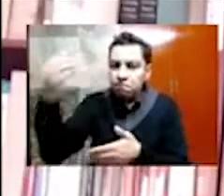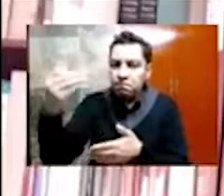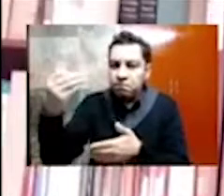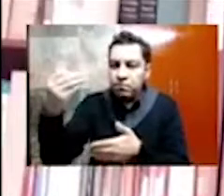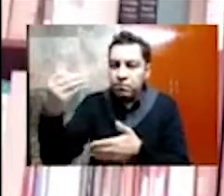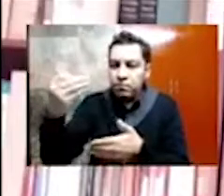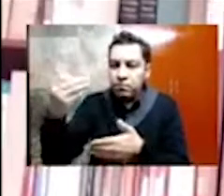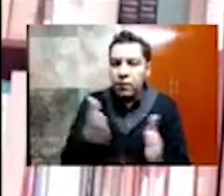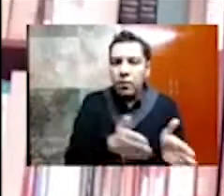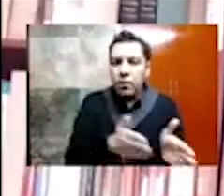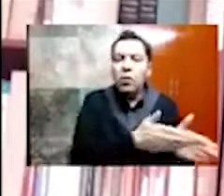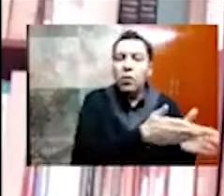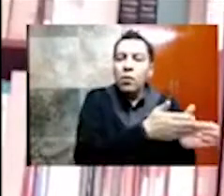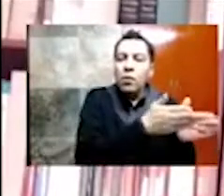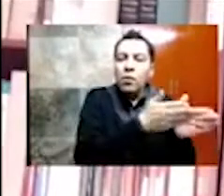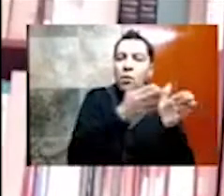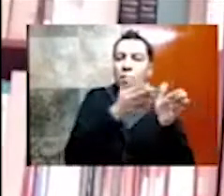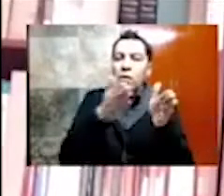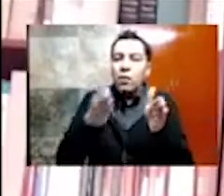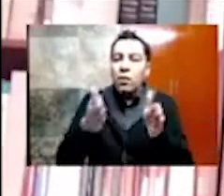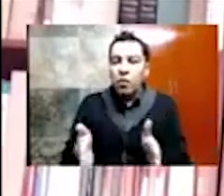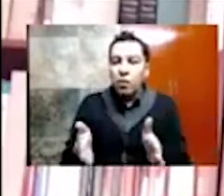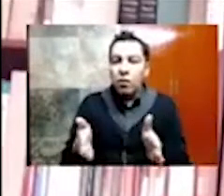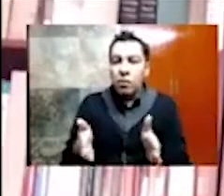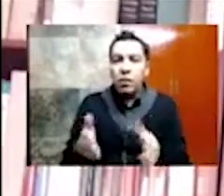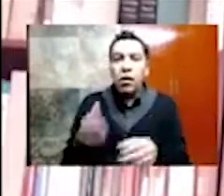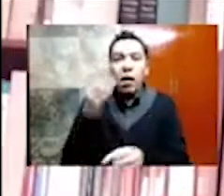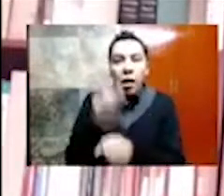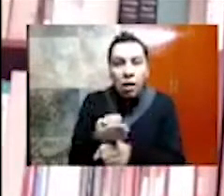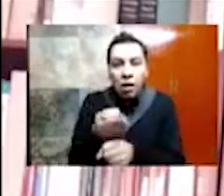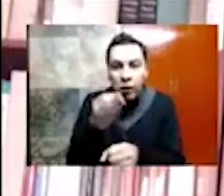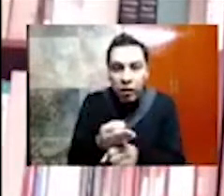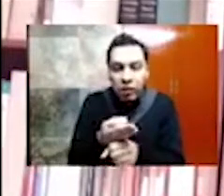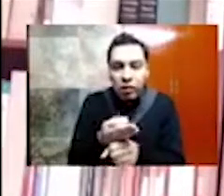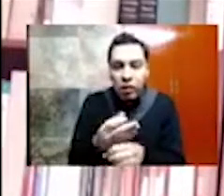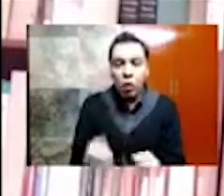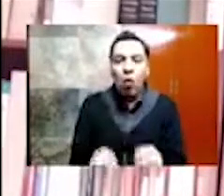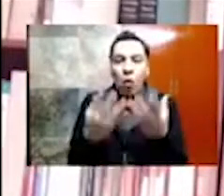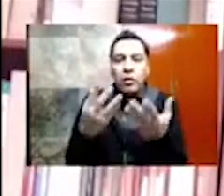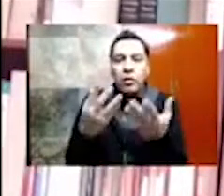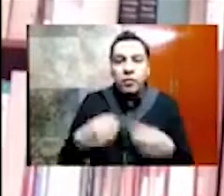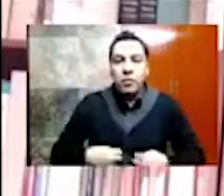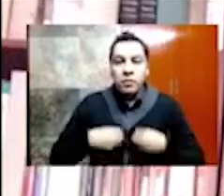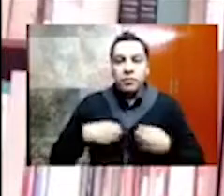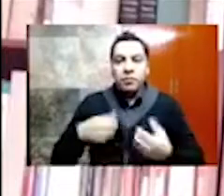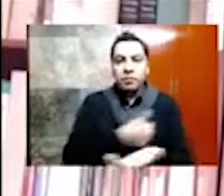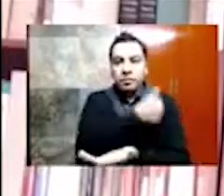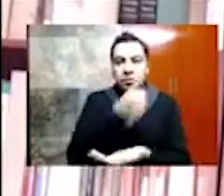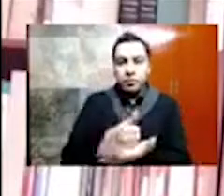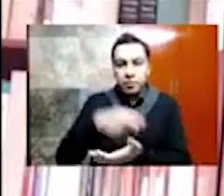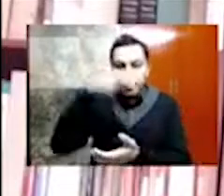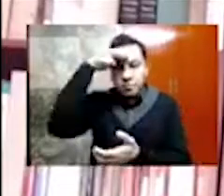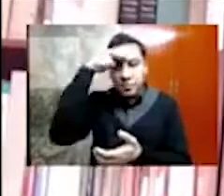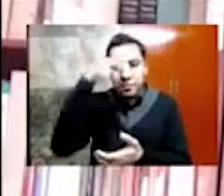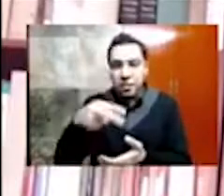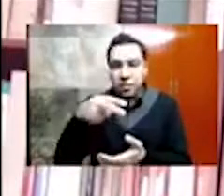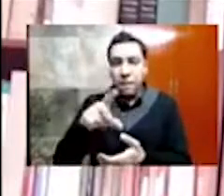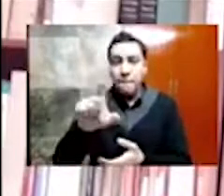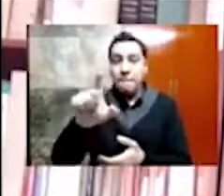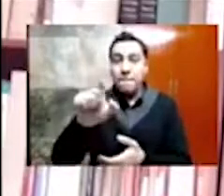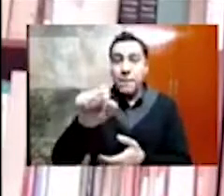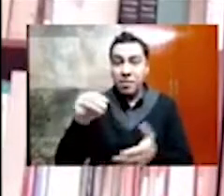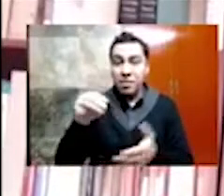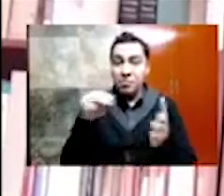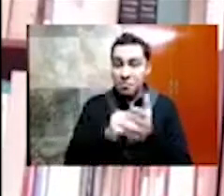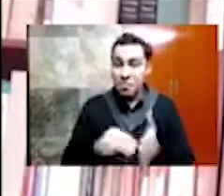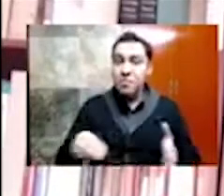este momento habitamos la Cuenca de México poco más de 20 millones de seres humanos, bueno,